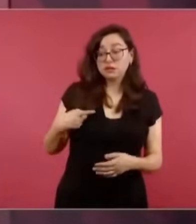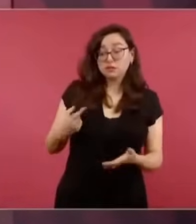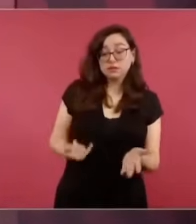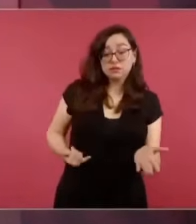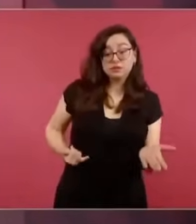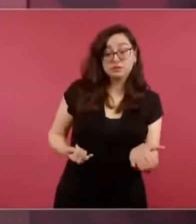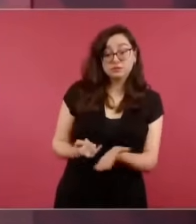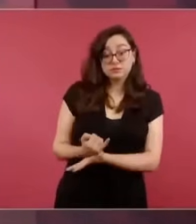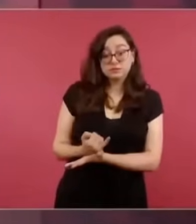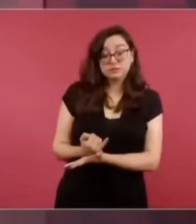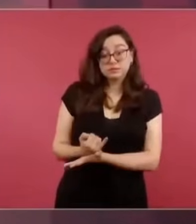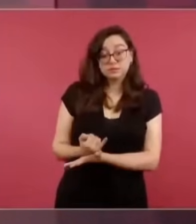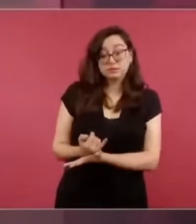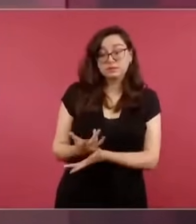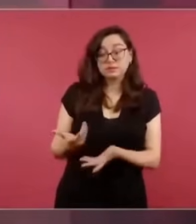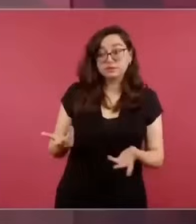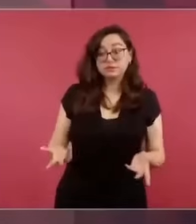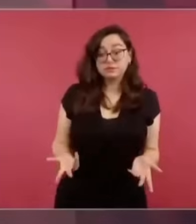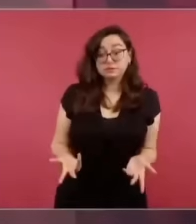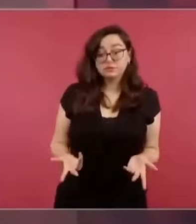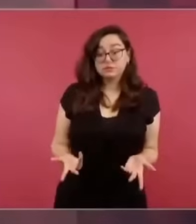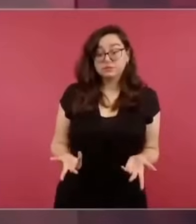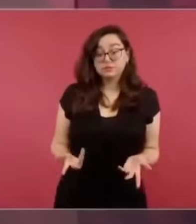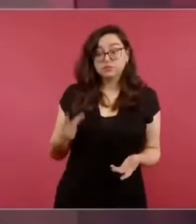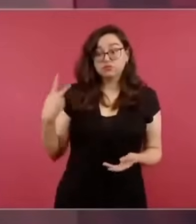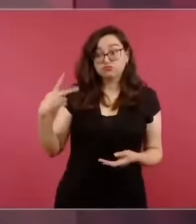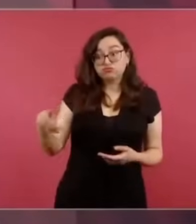de los tribunales resolver.